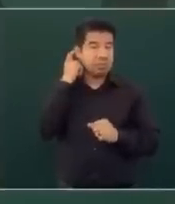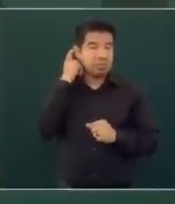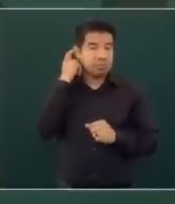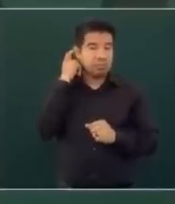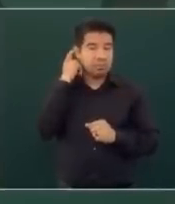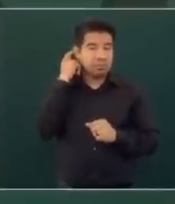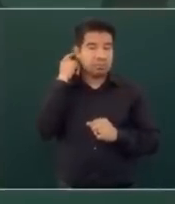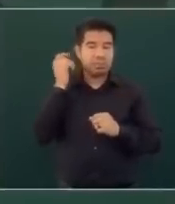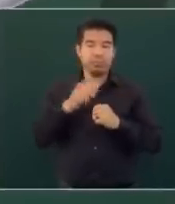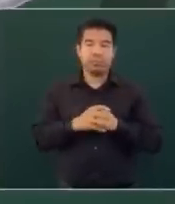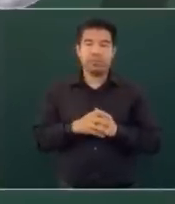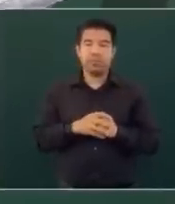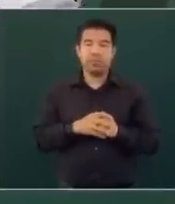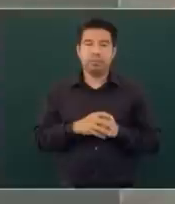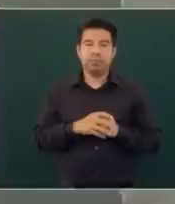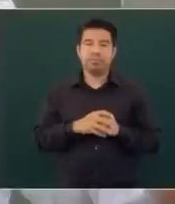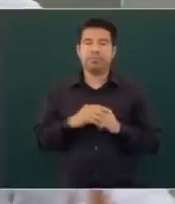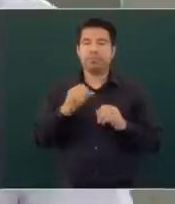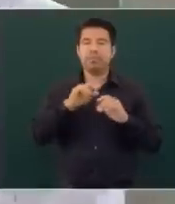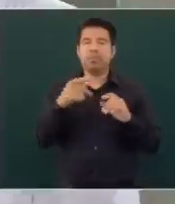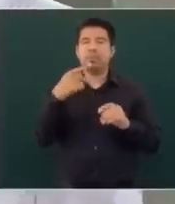Entonces, ¿con qué autoridad moral